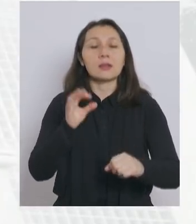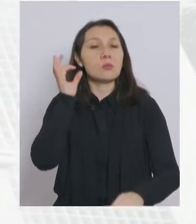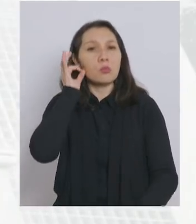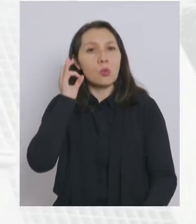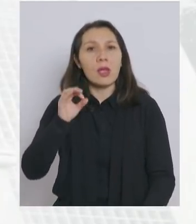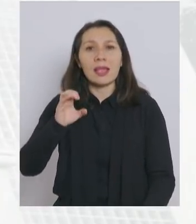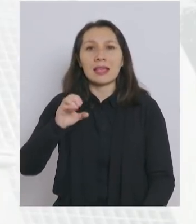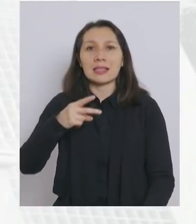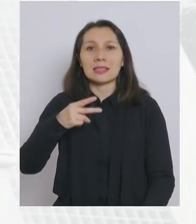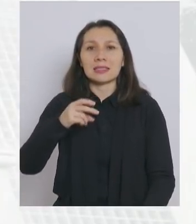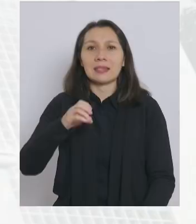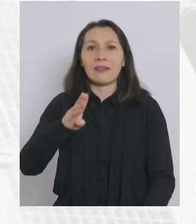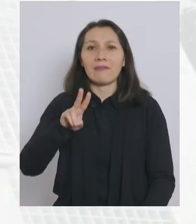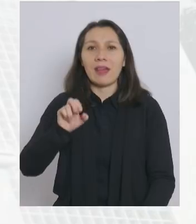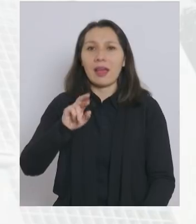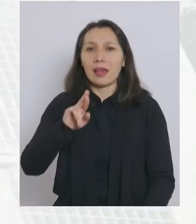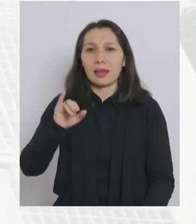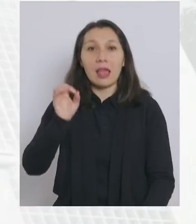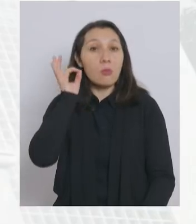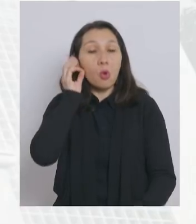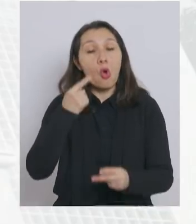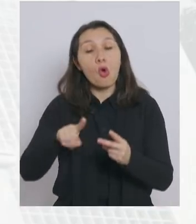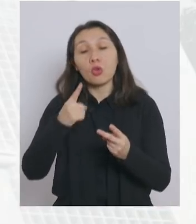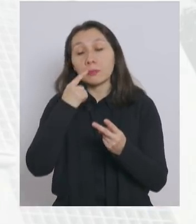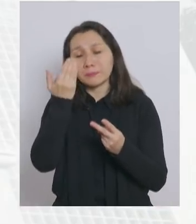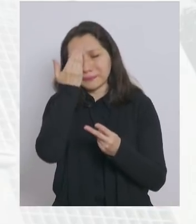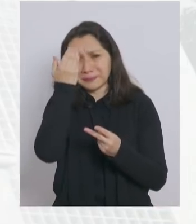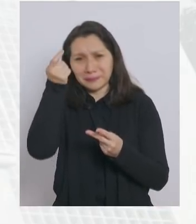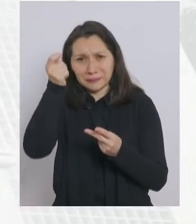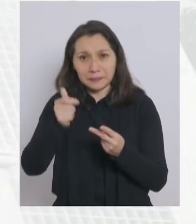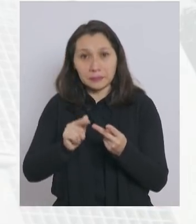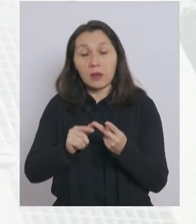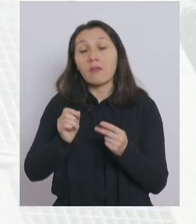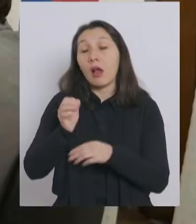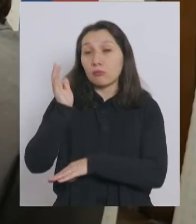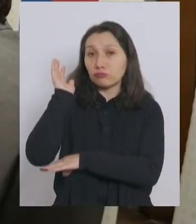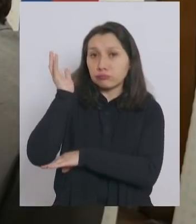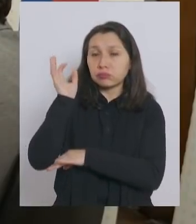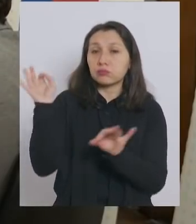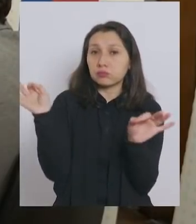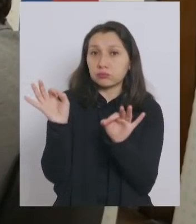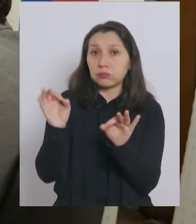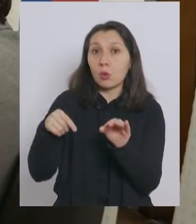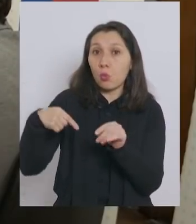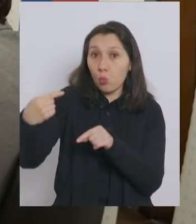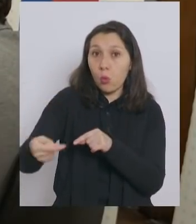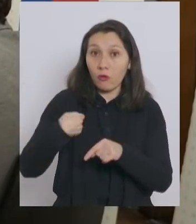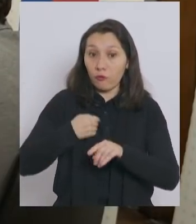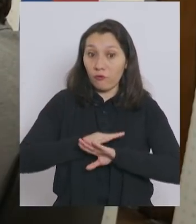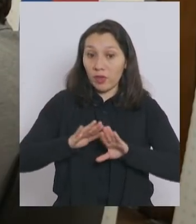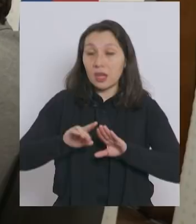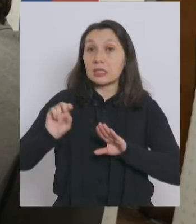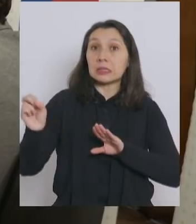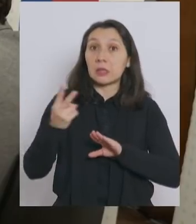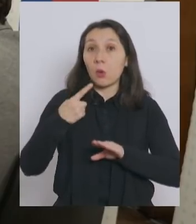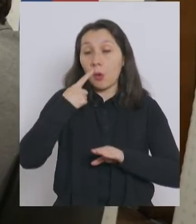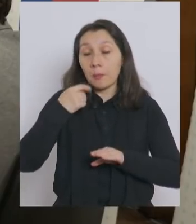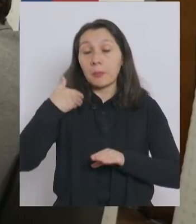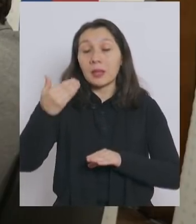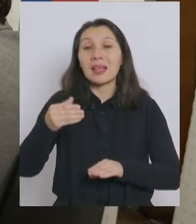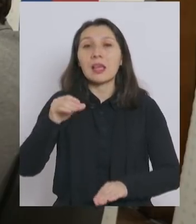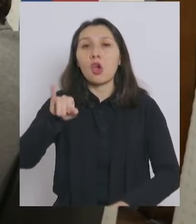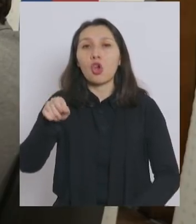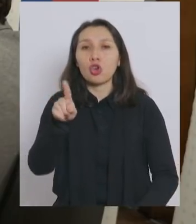Echavarría. El otro experto es quien nos acompaña hoy y que va a ser el expositor a continuación cuando yo termine, que es José